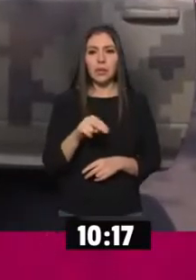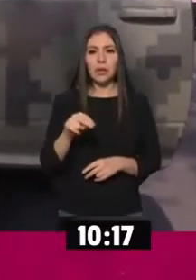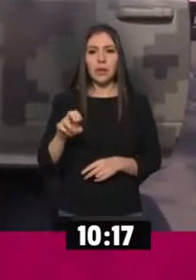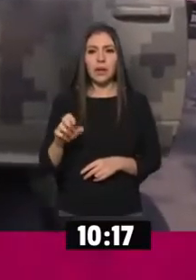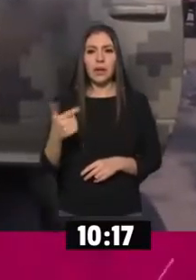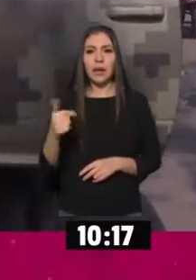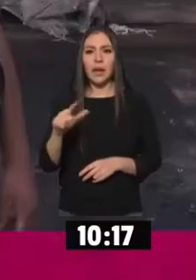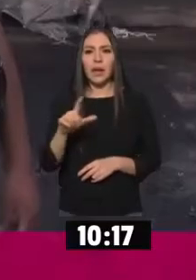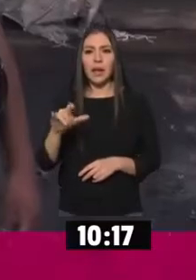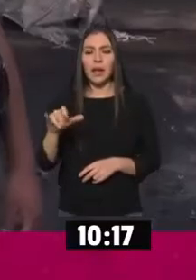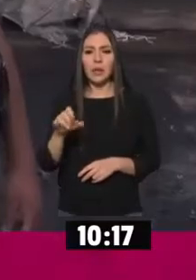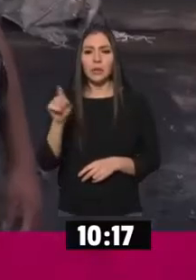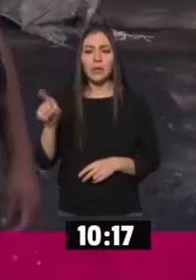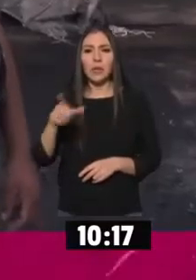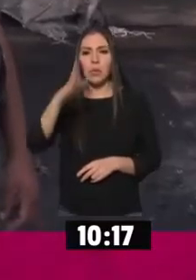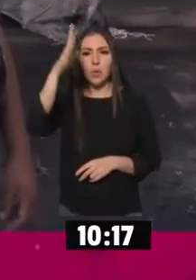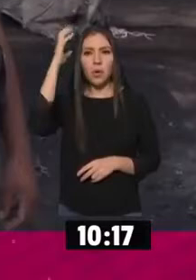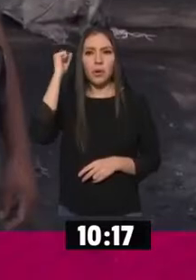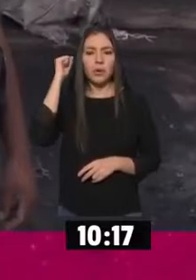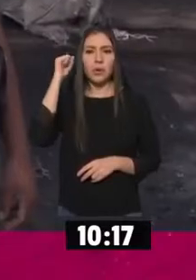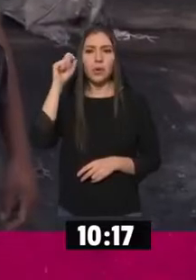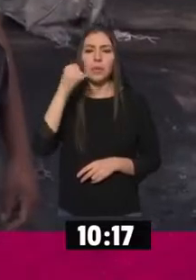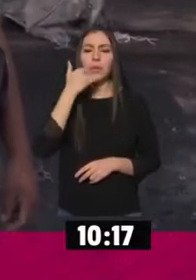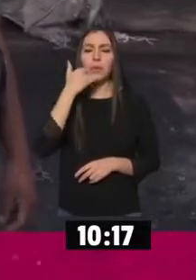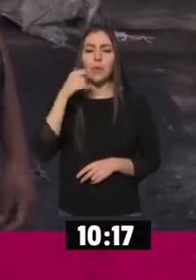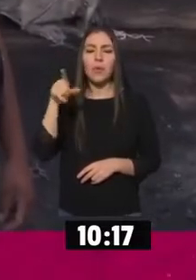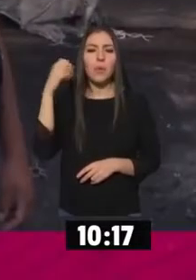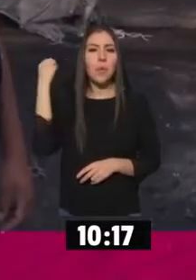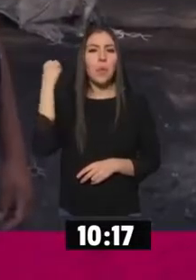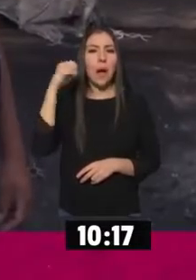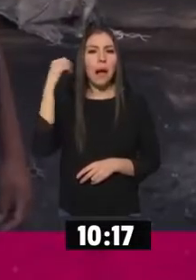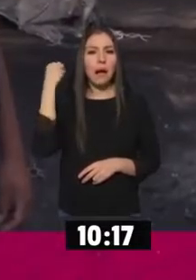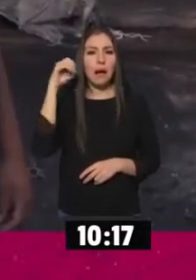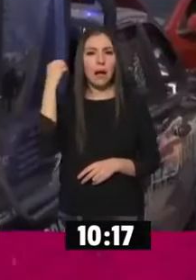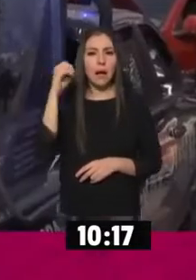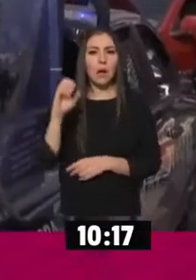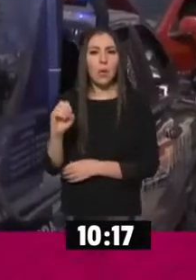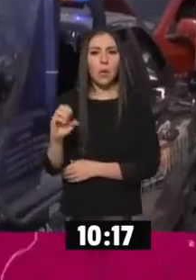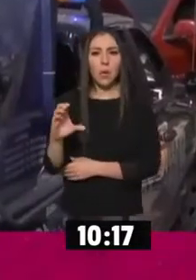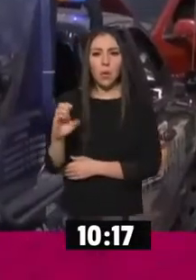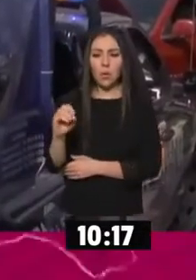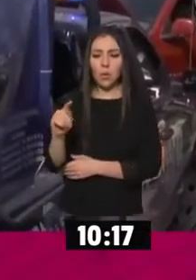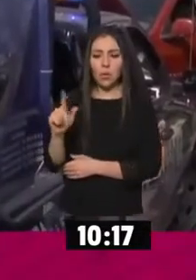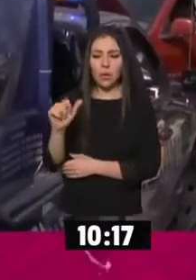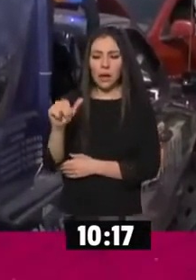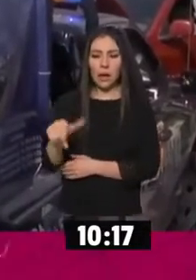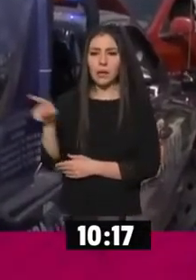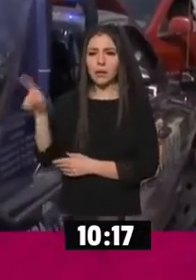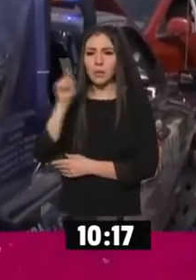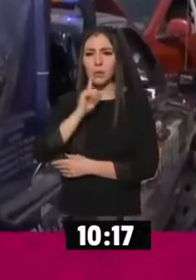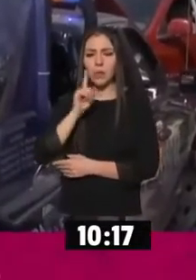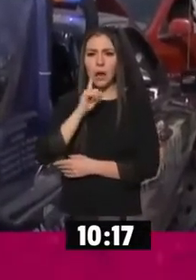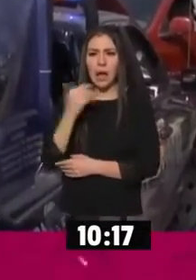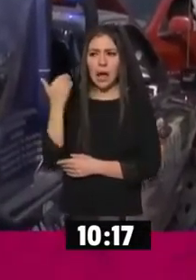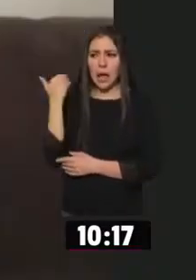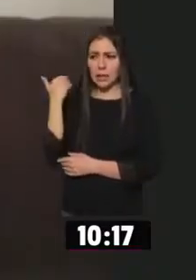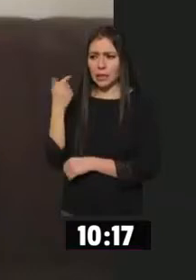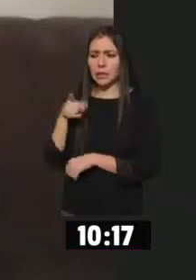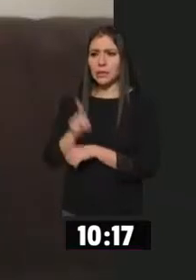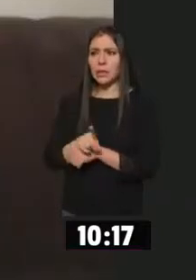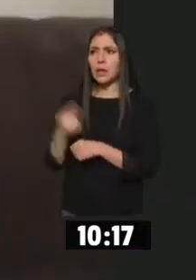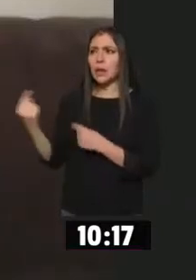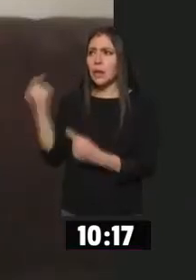precandidata en Ocotlán de Morelos, allá en Oaxaca. Unos días antes, por ejemplo, ella había denunciado violencia política de género, una